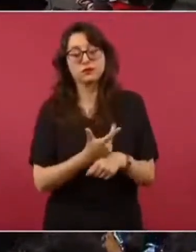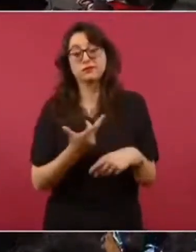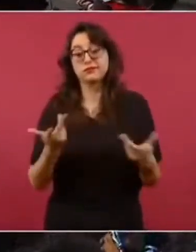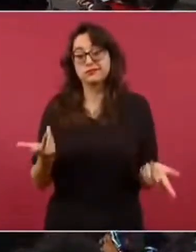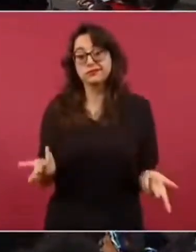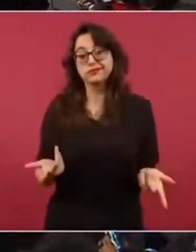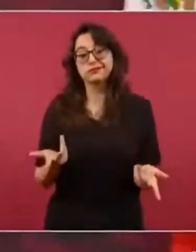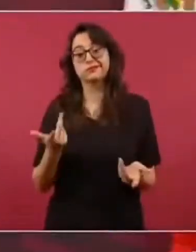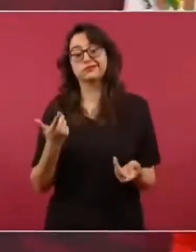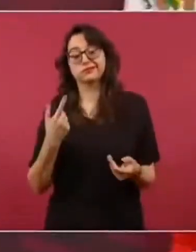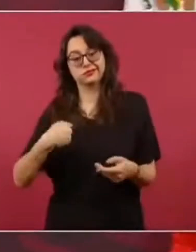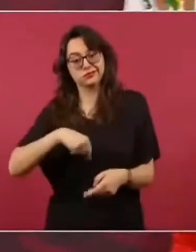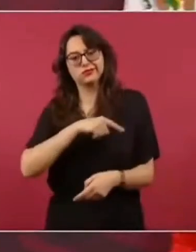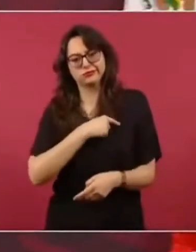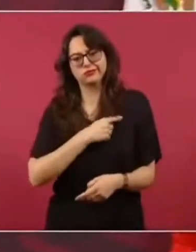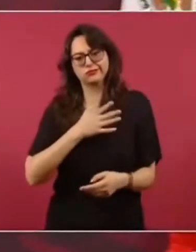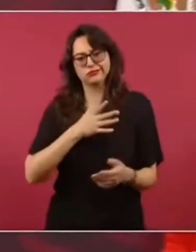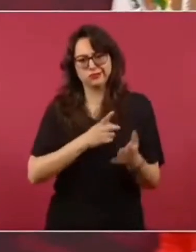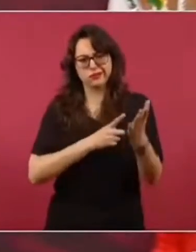aclarando, replicando.